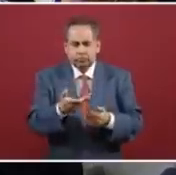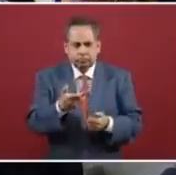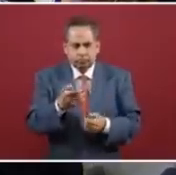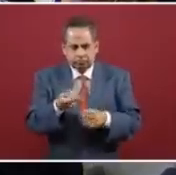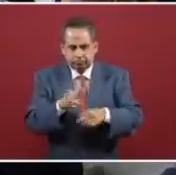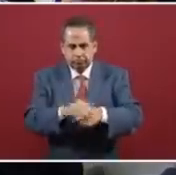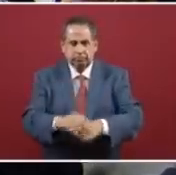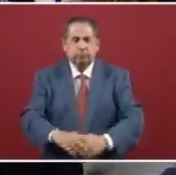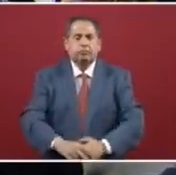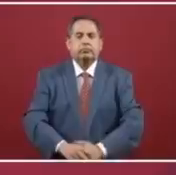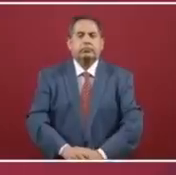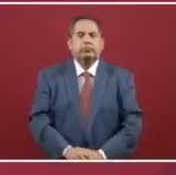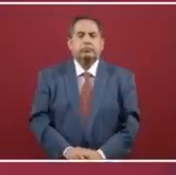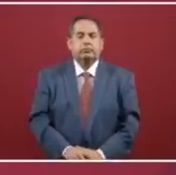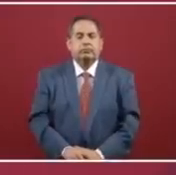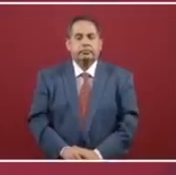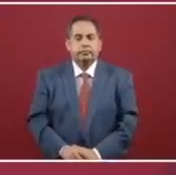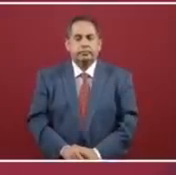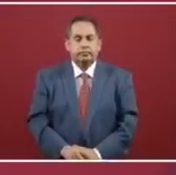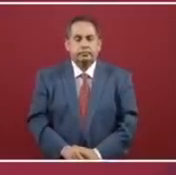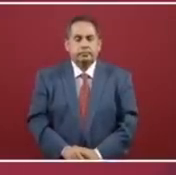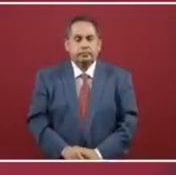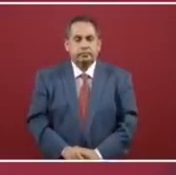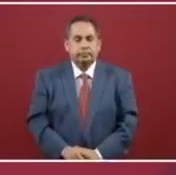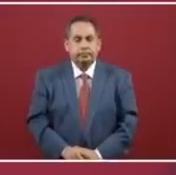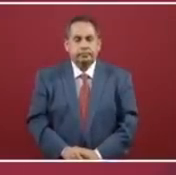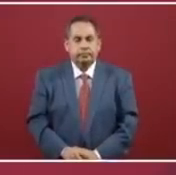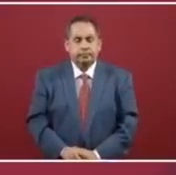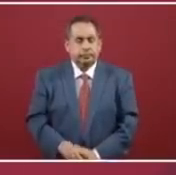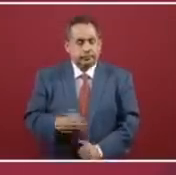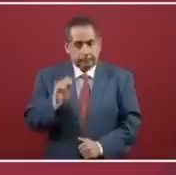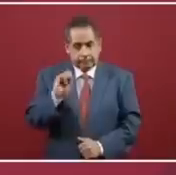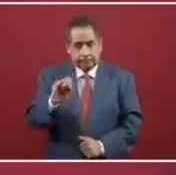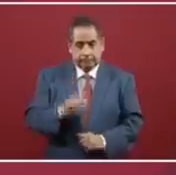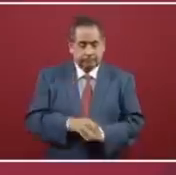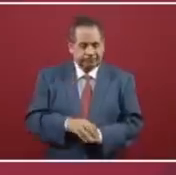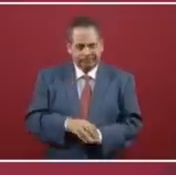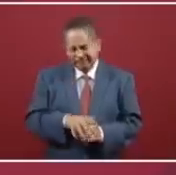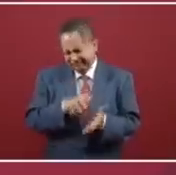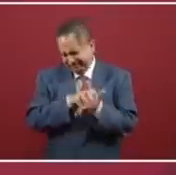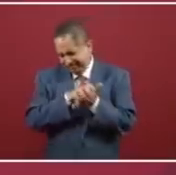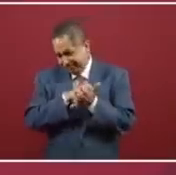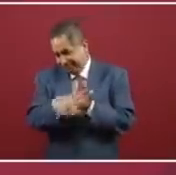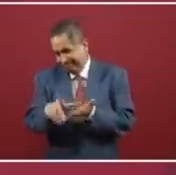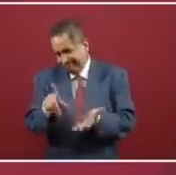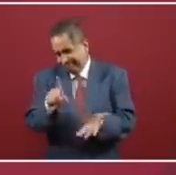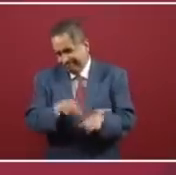favor sin este está plagado